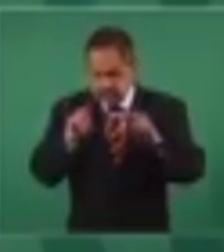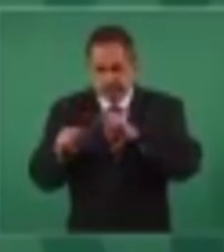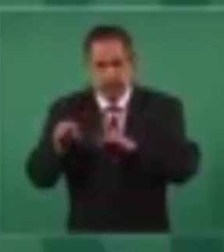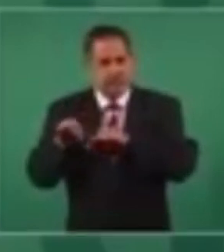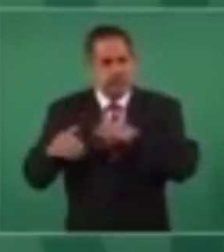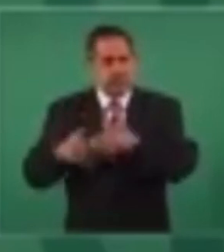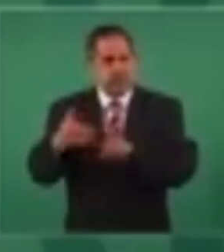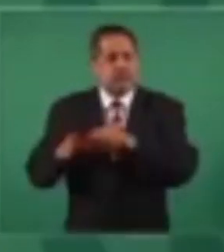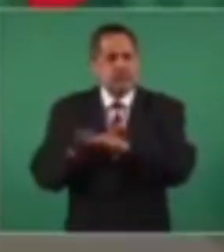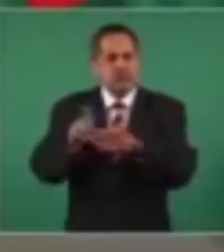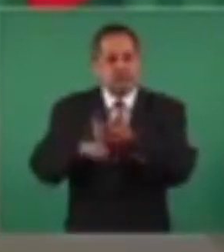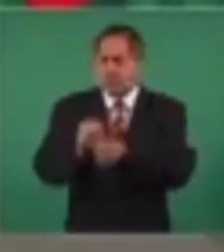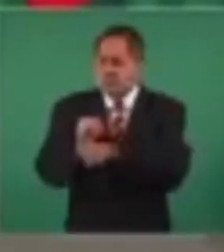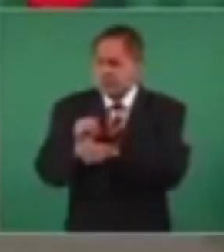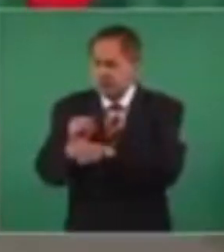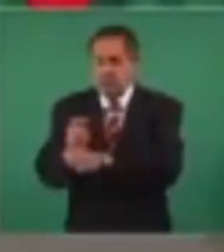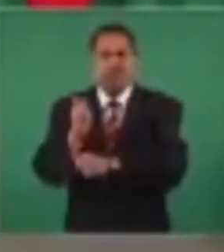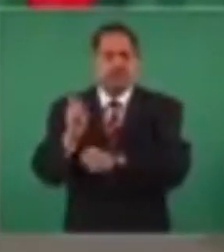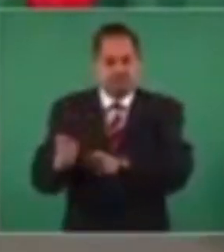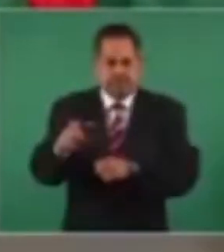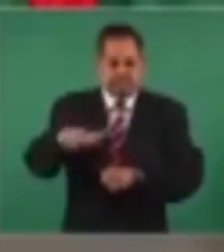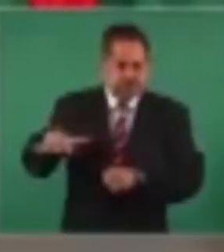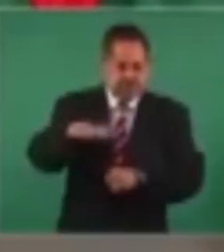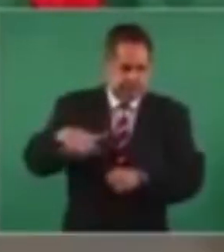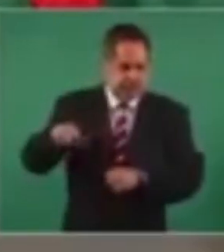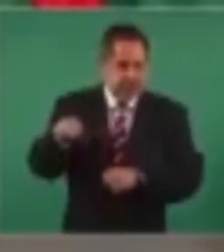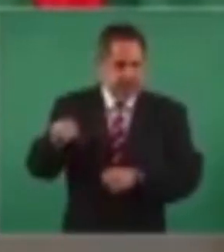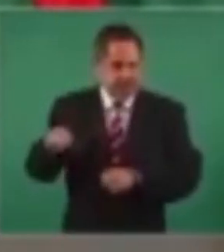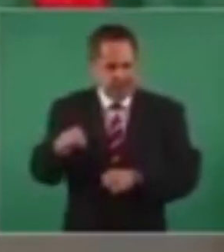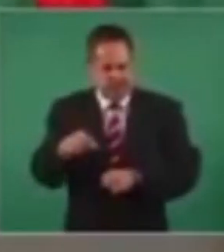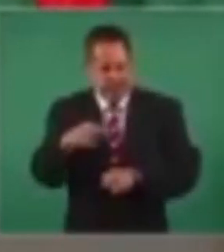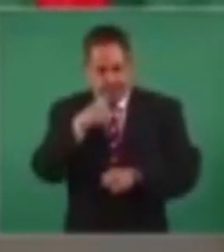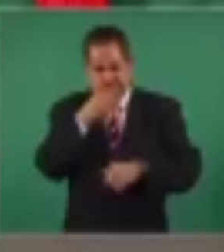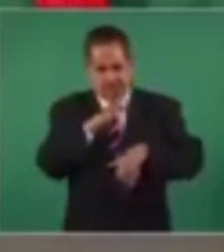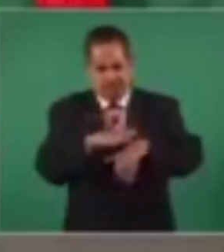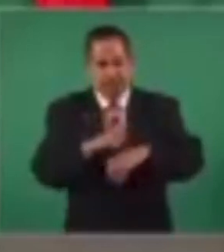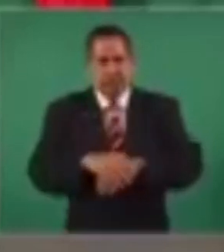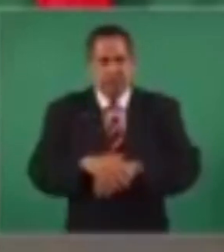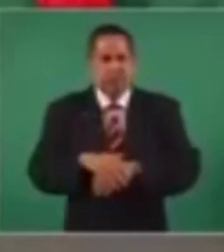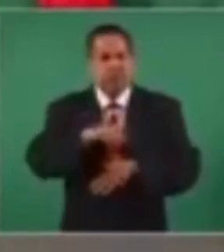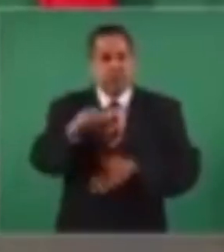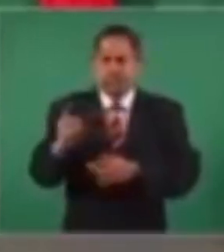trabajo de investigación y nos presente